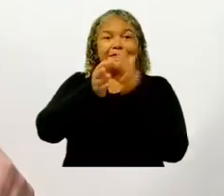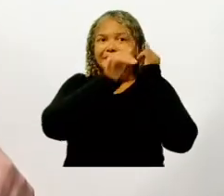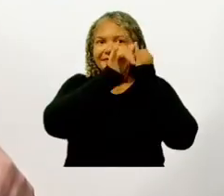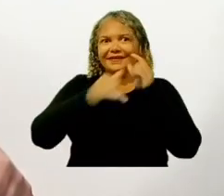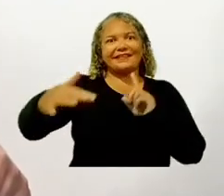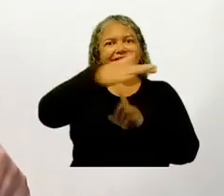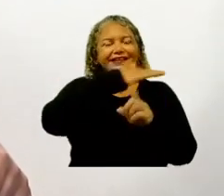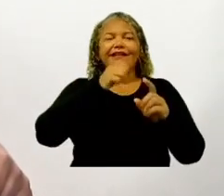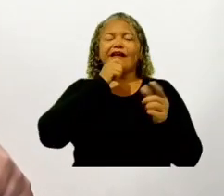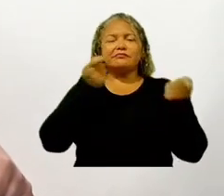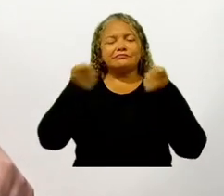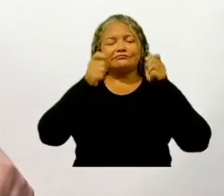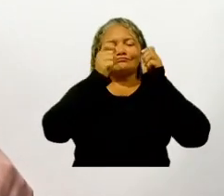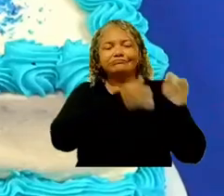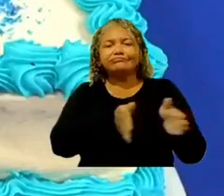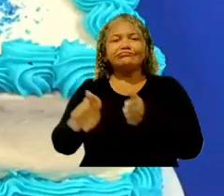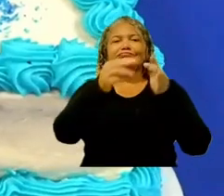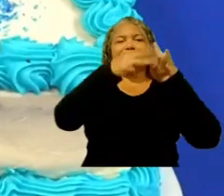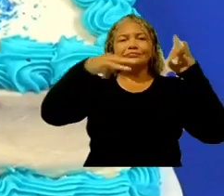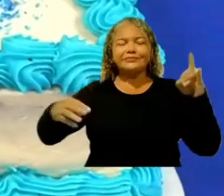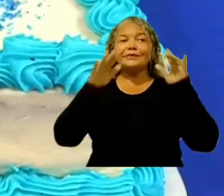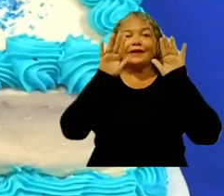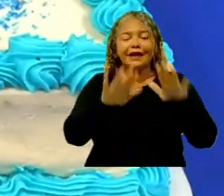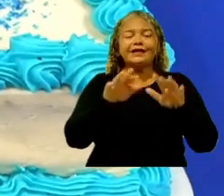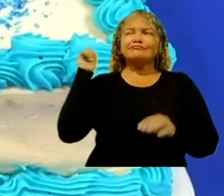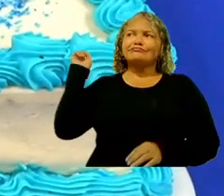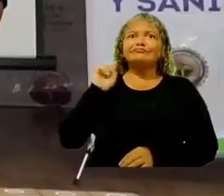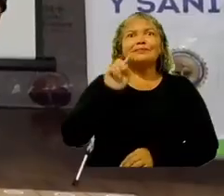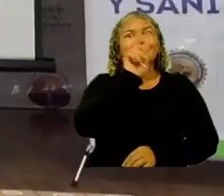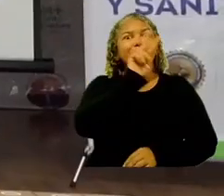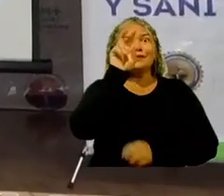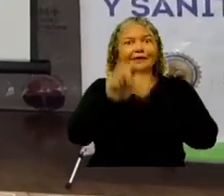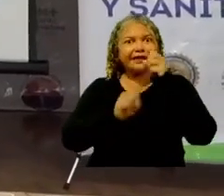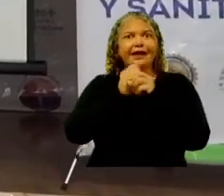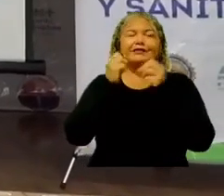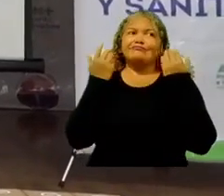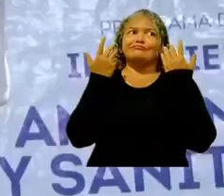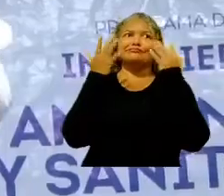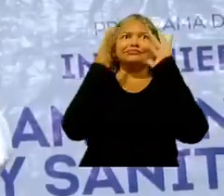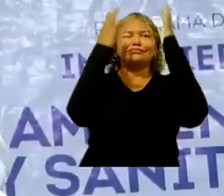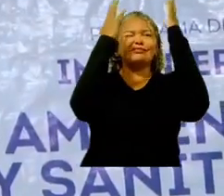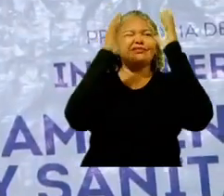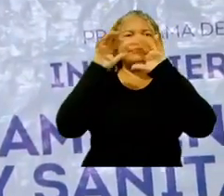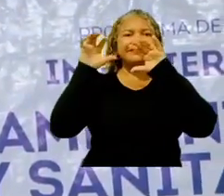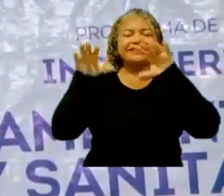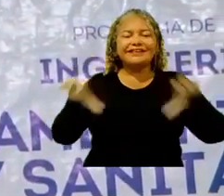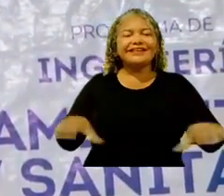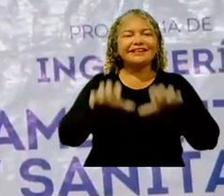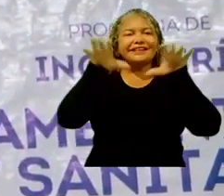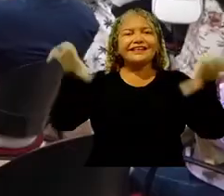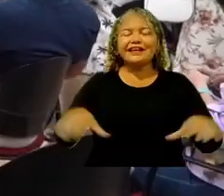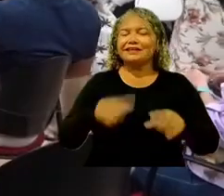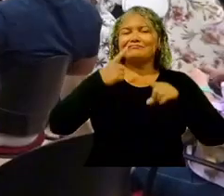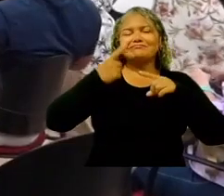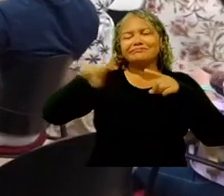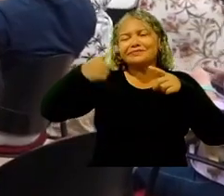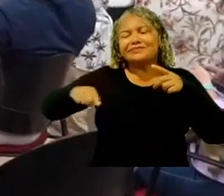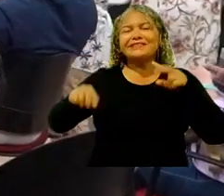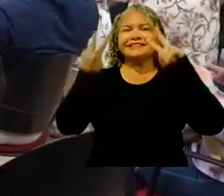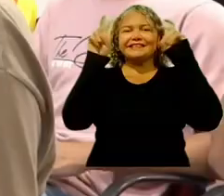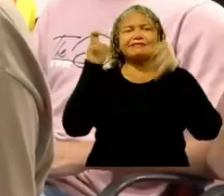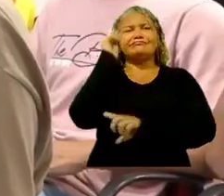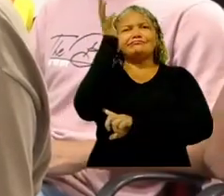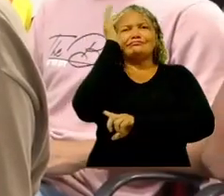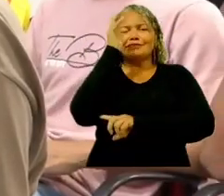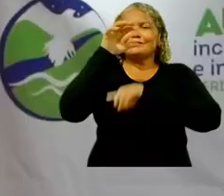El programa de Ingeniería Ambiental y Sanitaria de la Universidad del Magdalena celebró sus 22 años de funcionamiento con diferentes cátedras y